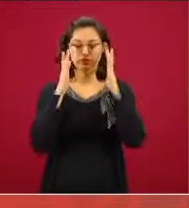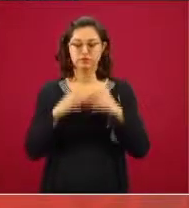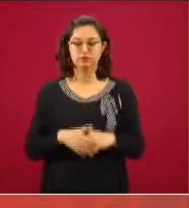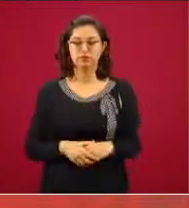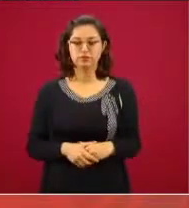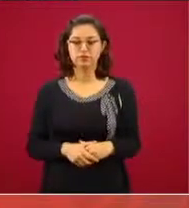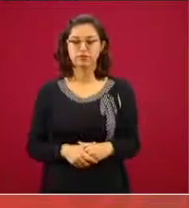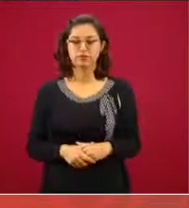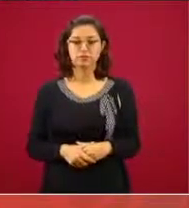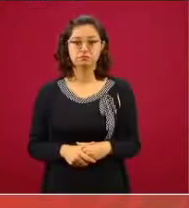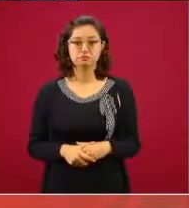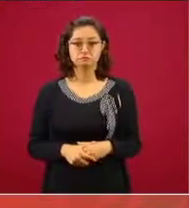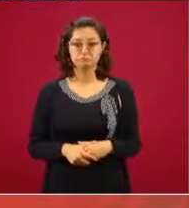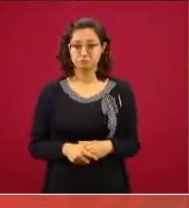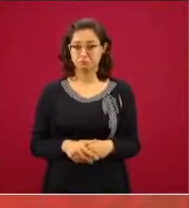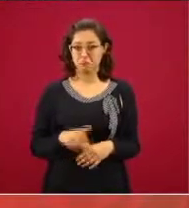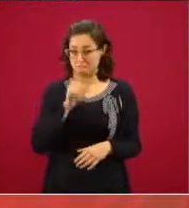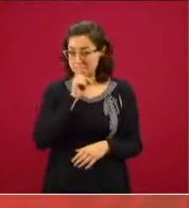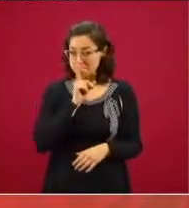hablar al tanteo.